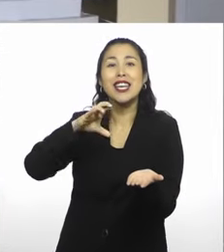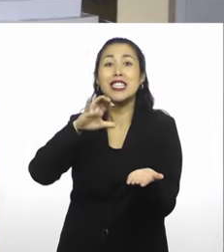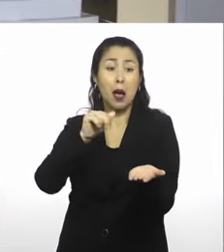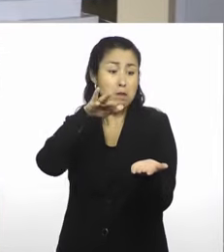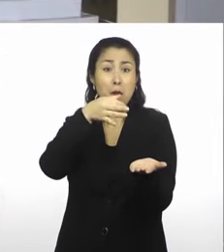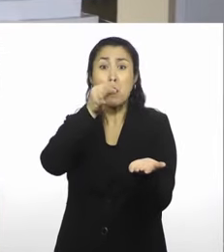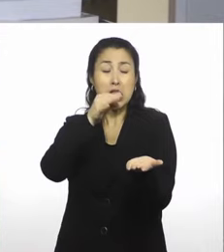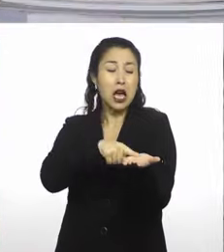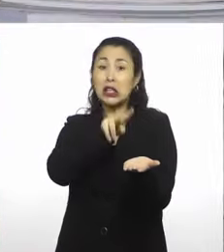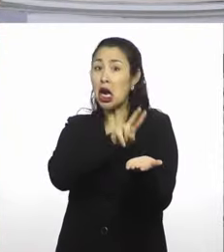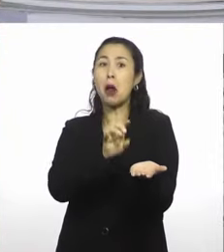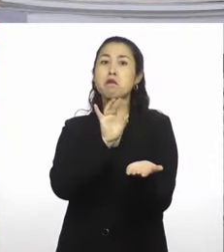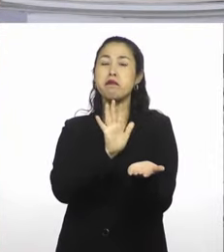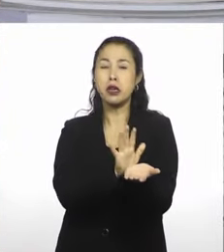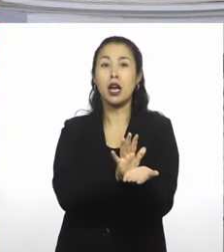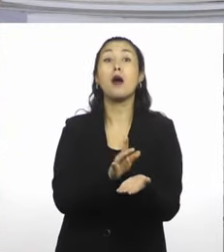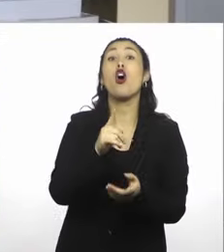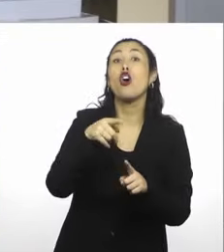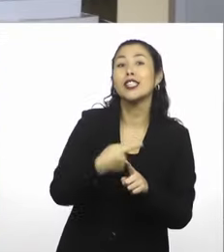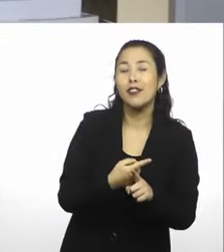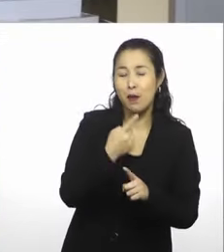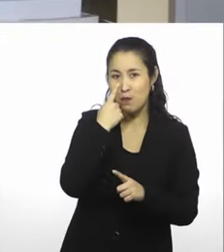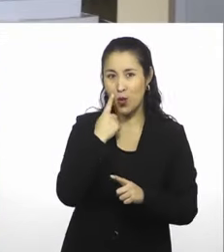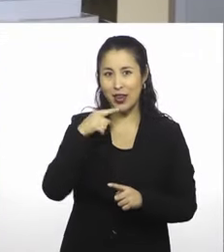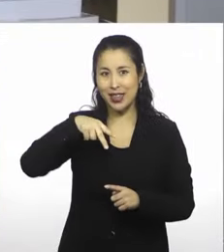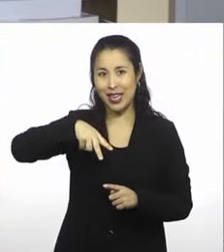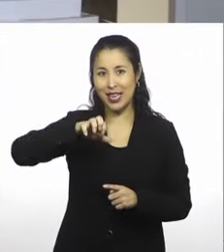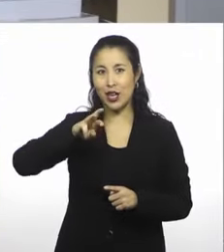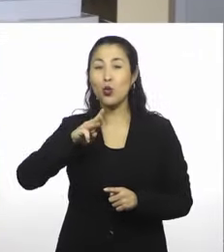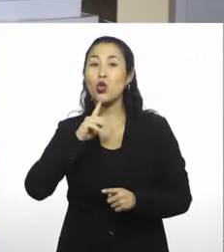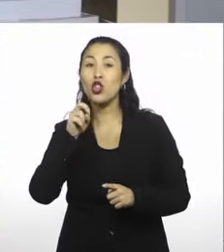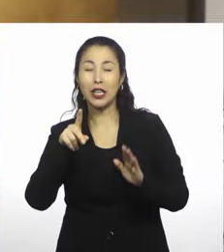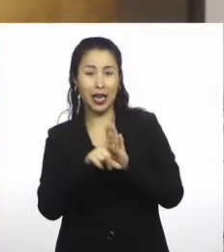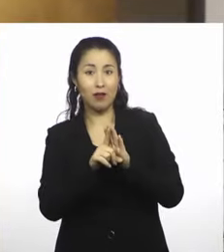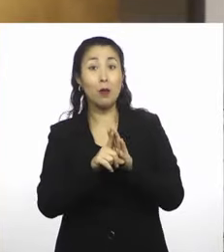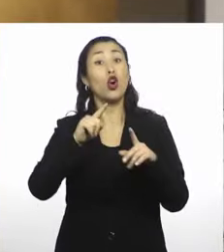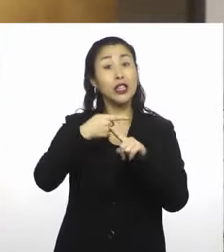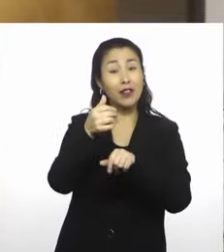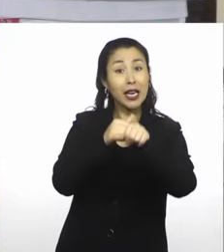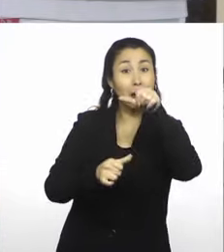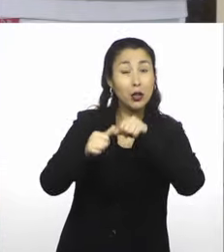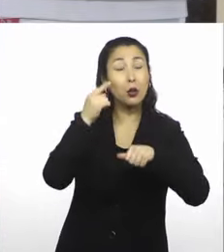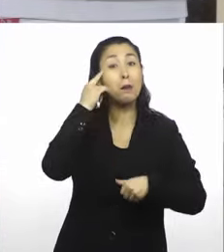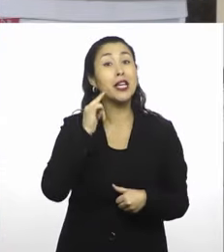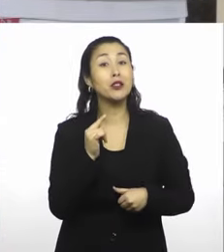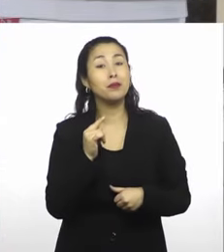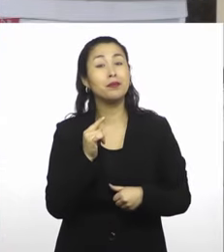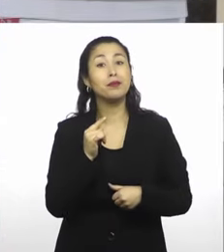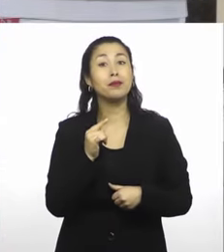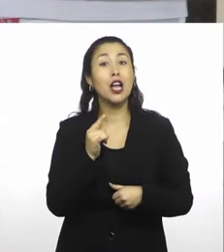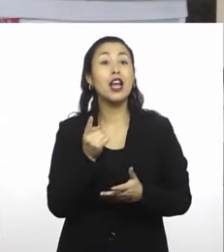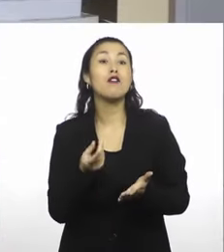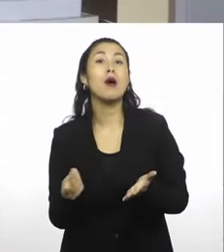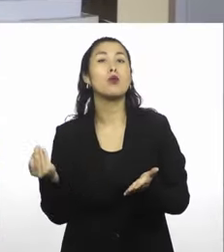Nuevamente, vamos a poner a prueba este principio de Newton. Vamos a repetir el experimento, pero esta vez le vamos a agregar un poco